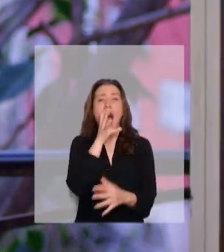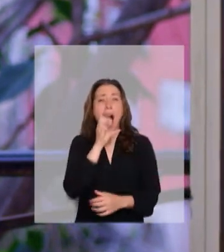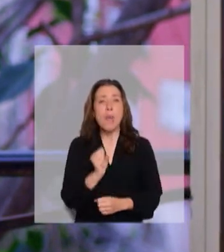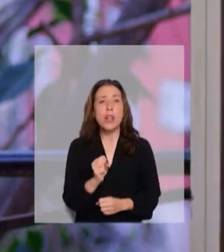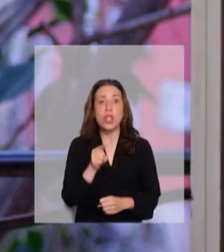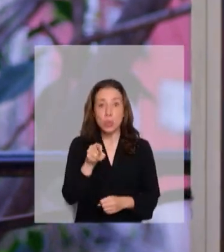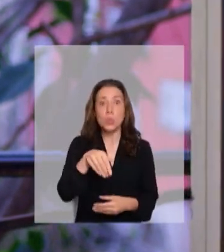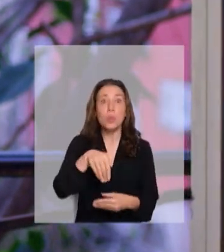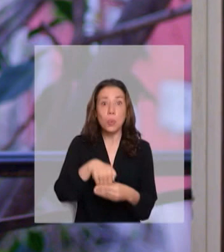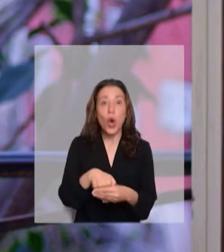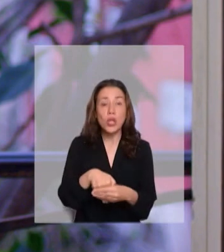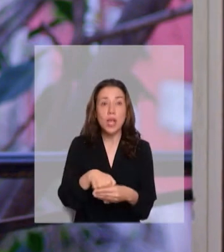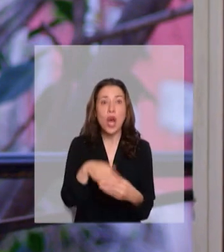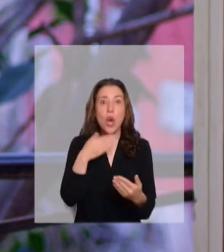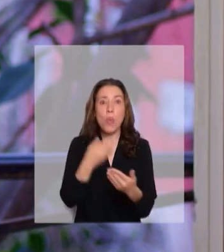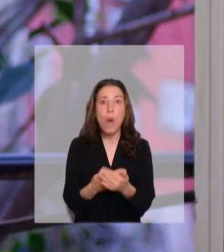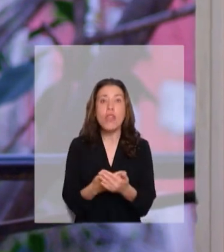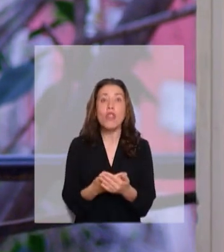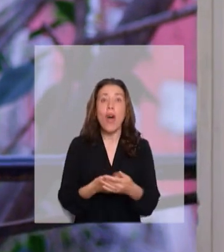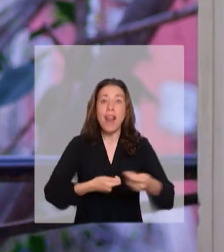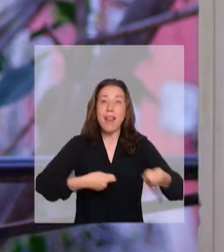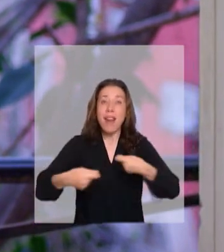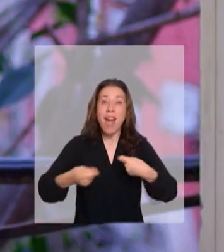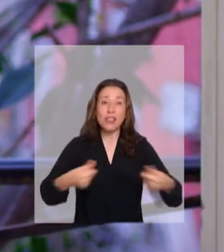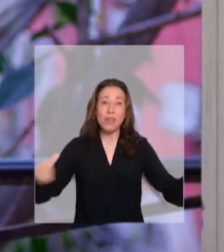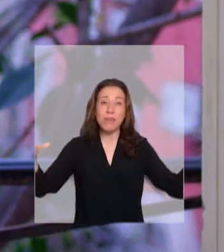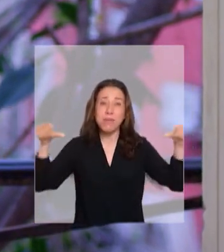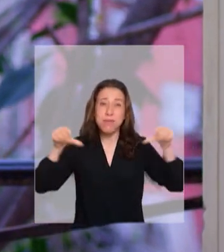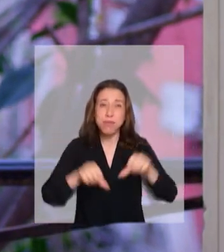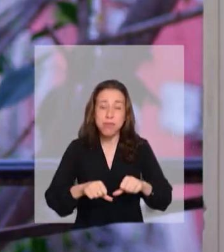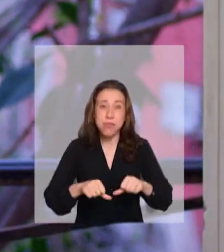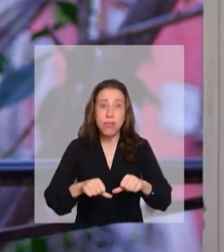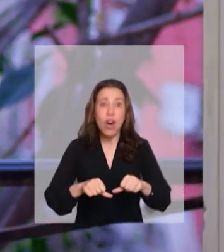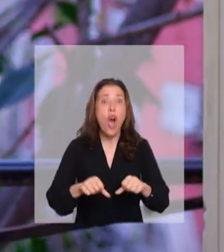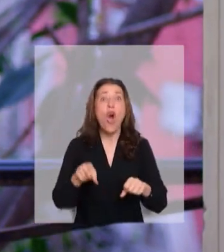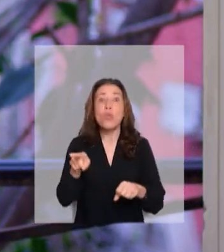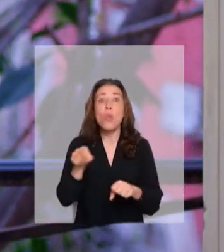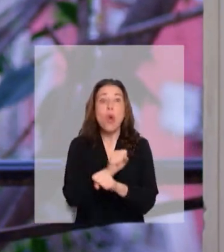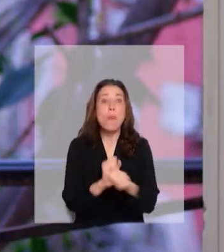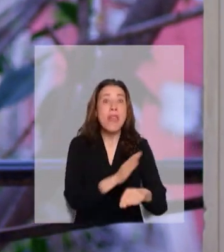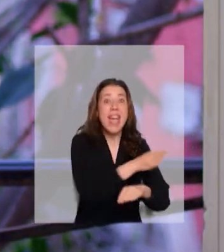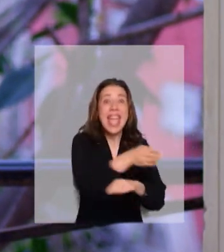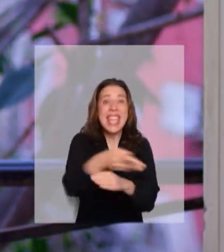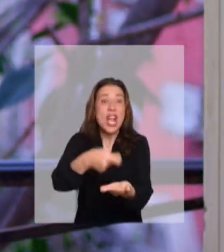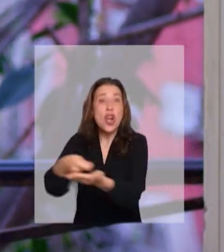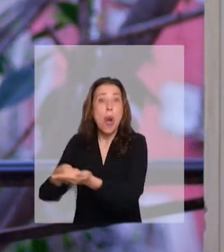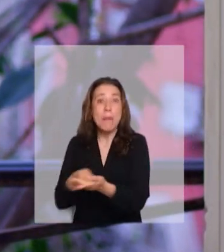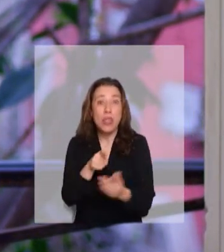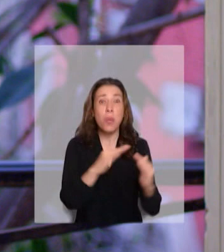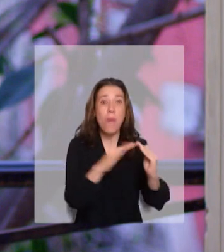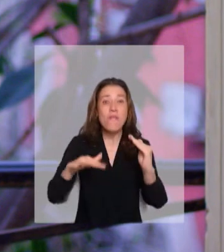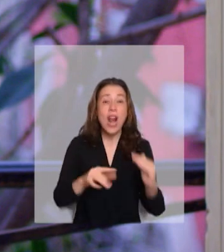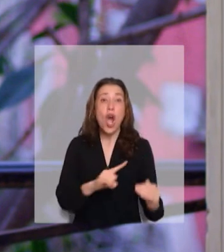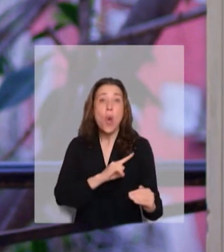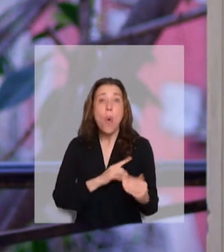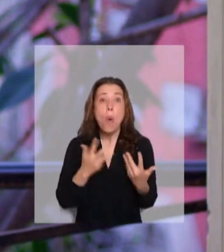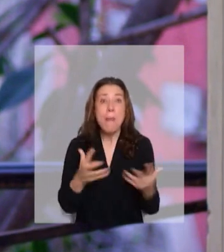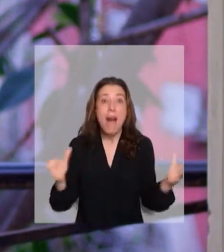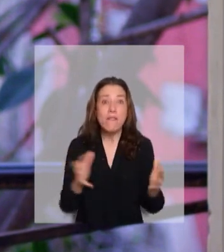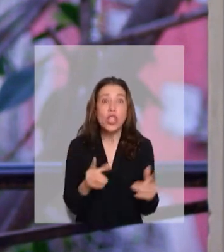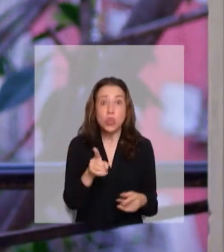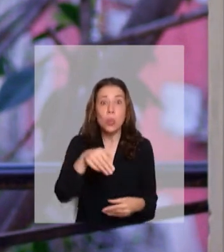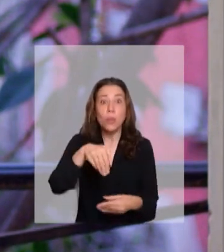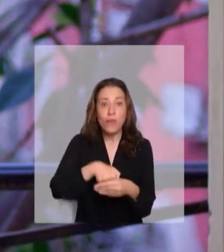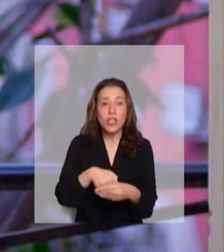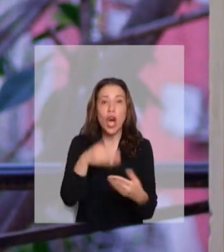medio ambiente aguanta, vota. Por cada vez que destruyeron tu emprendimiento o te quedaste sin un lugar donde ir a comprar en tu barrio por la